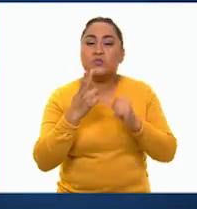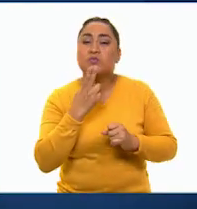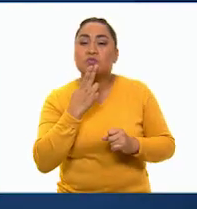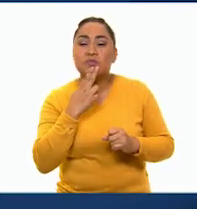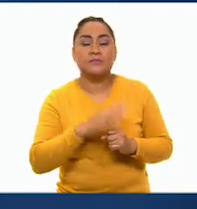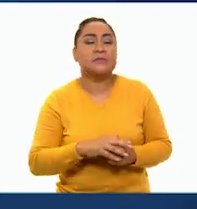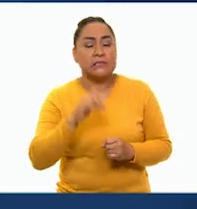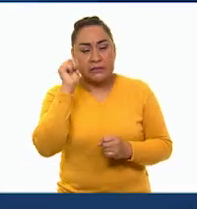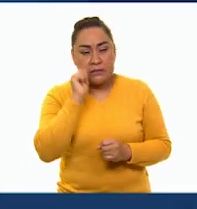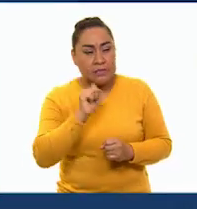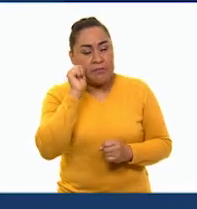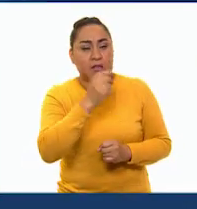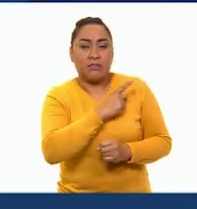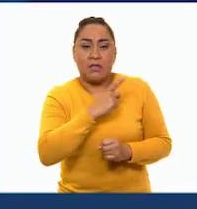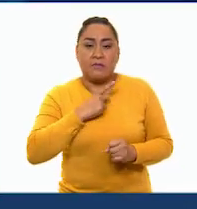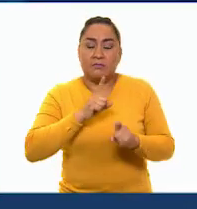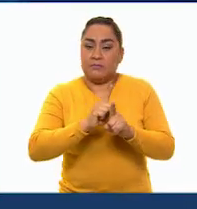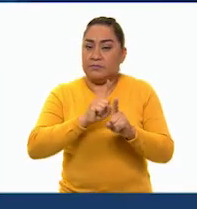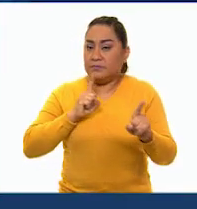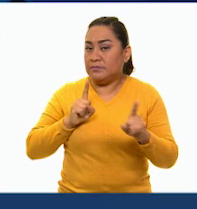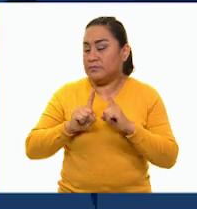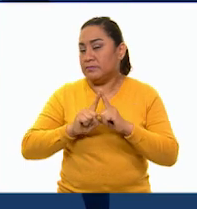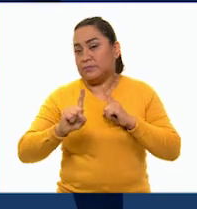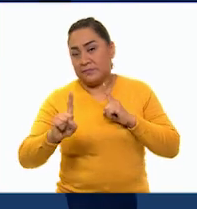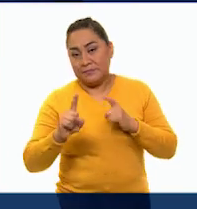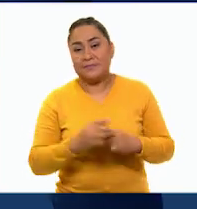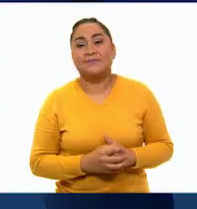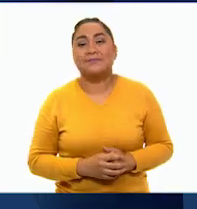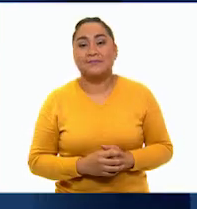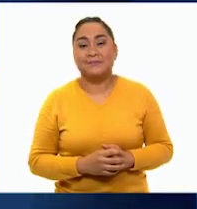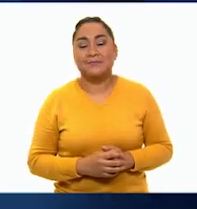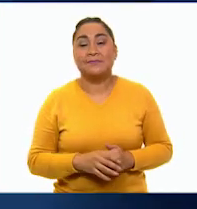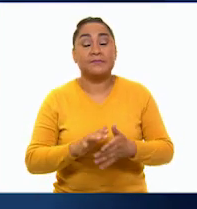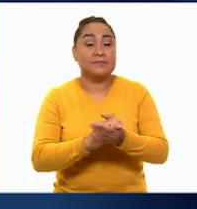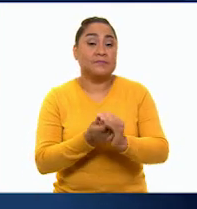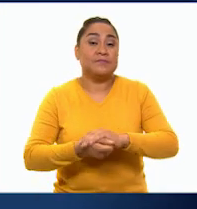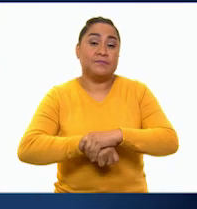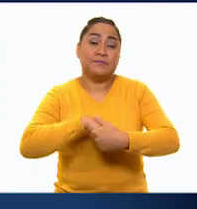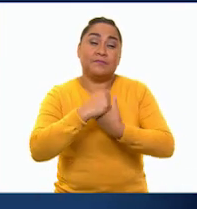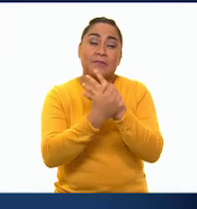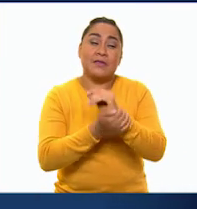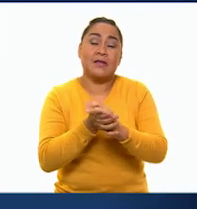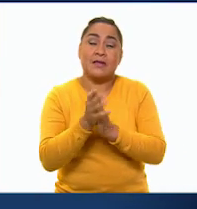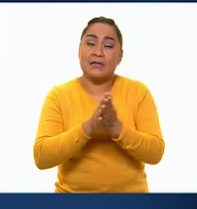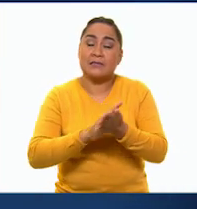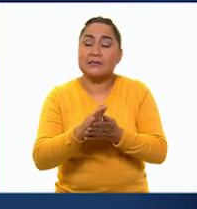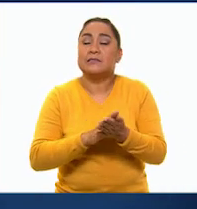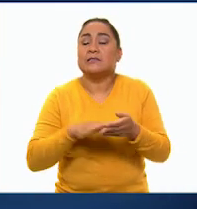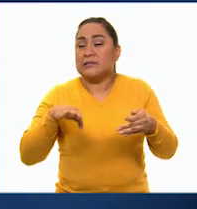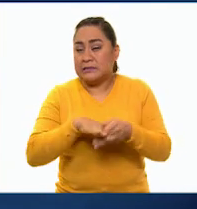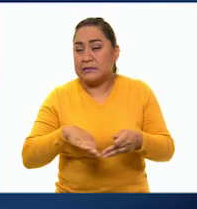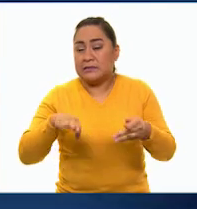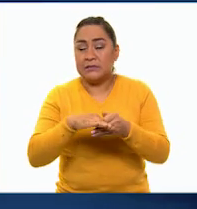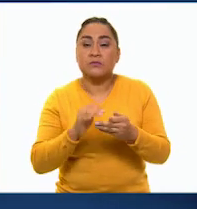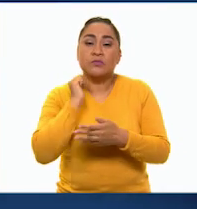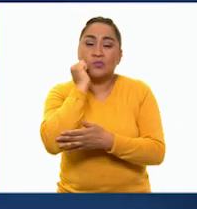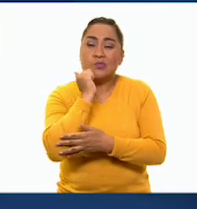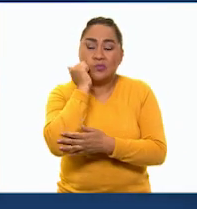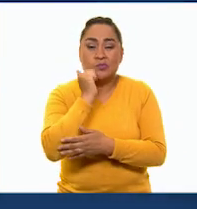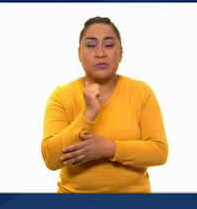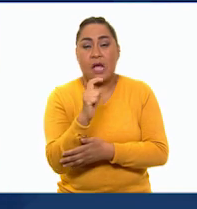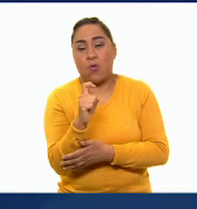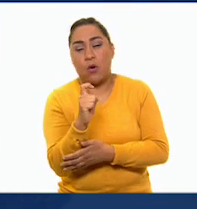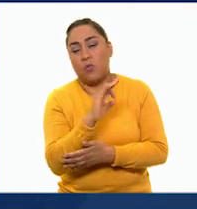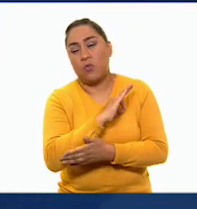una distancia mínima de 1.5 metros entre tú y los demás. Lávate las manos muy seguido con agua y jabón por lo menos